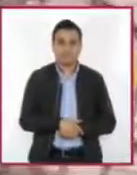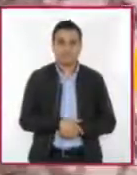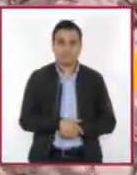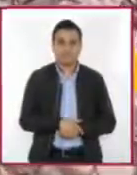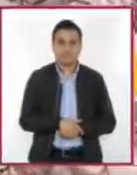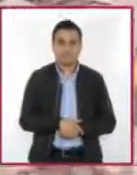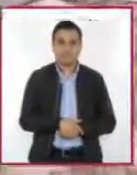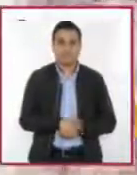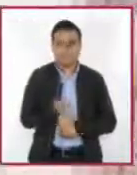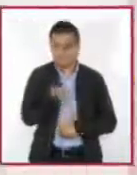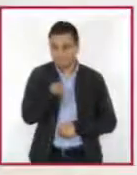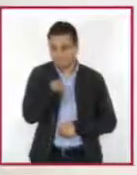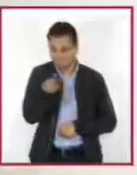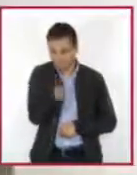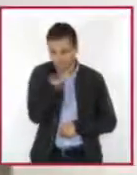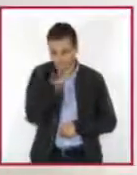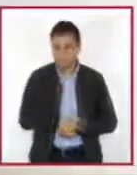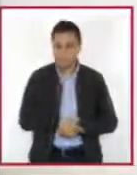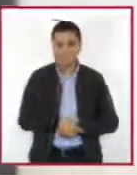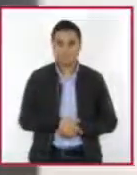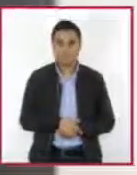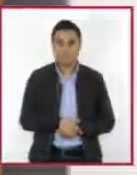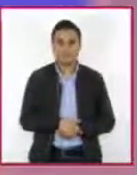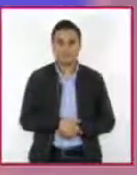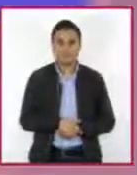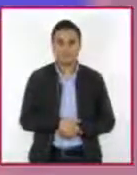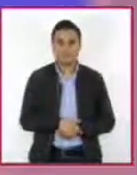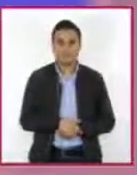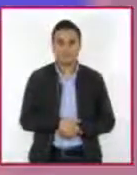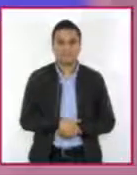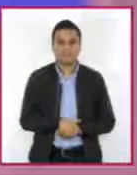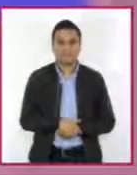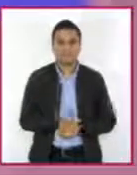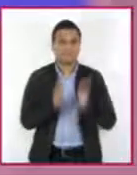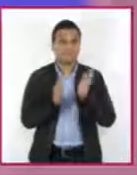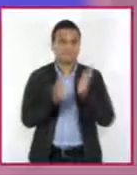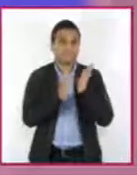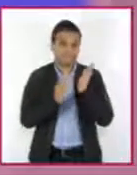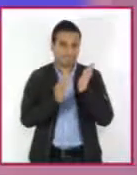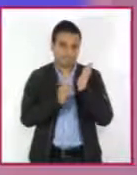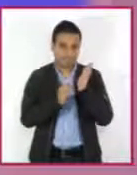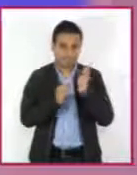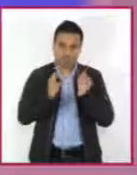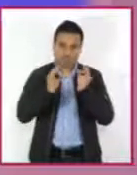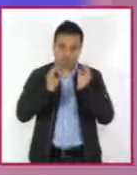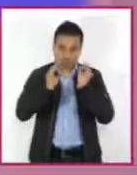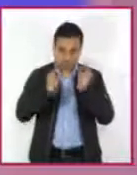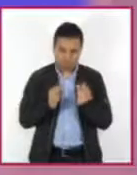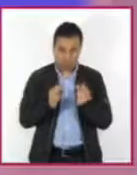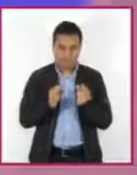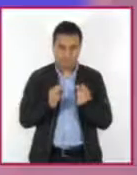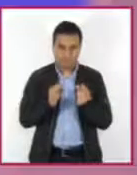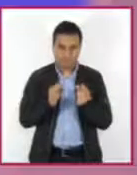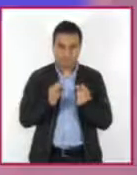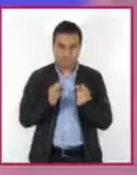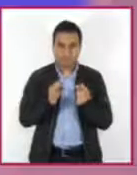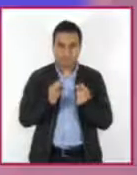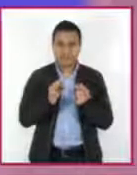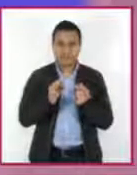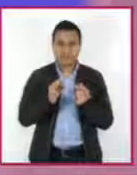La pregunta dice así. Documento americano de finales de siglo XVIII